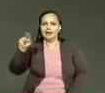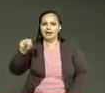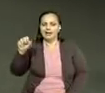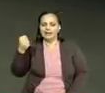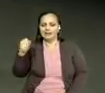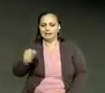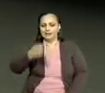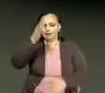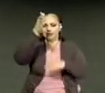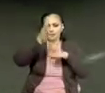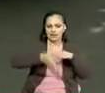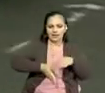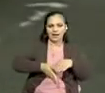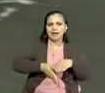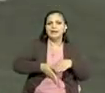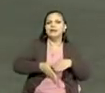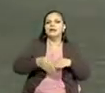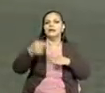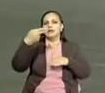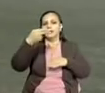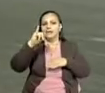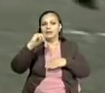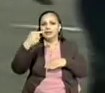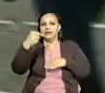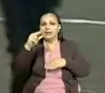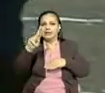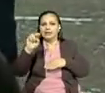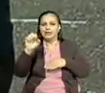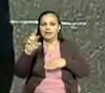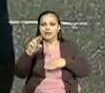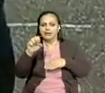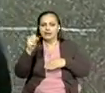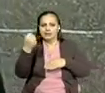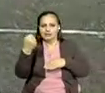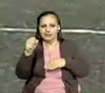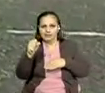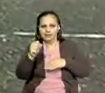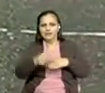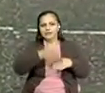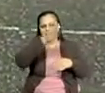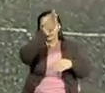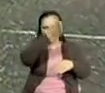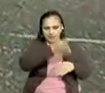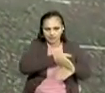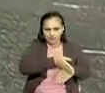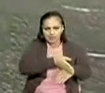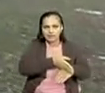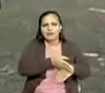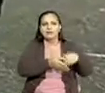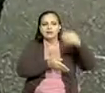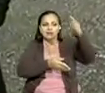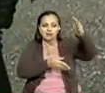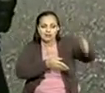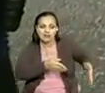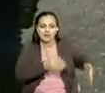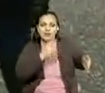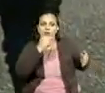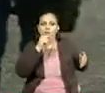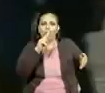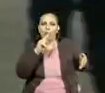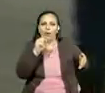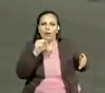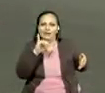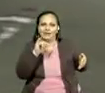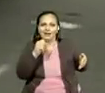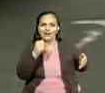también en Guayacanes, para que las personas ya se vayan adaptando a la prolongación que